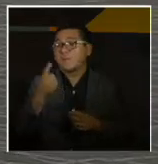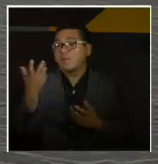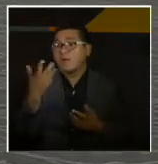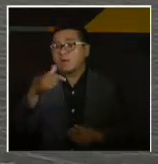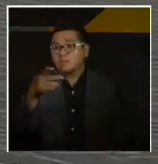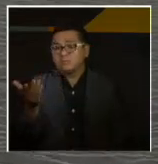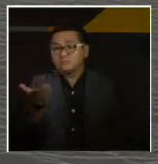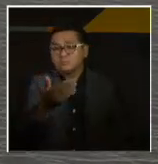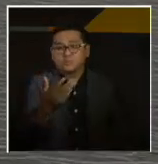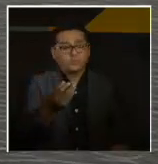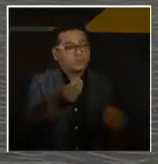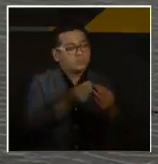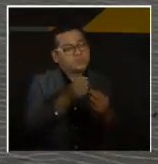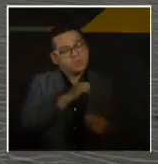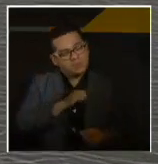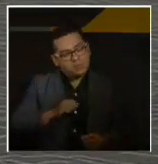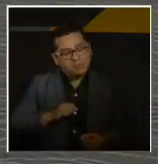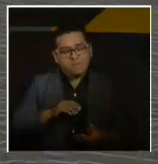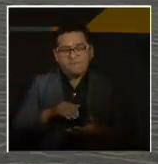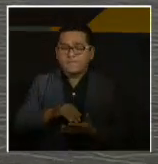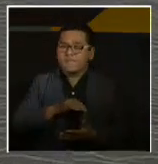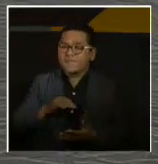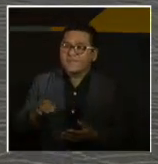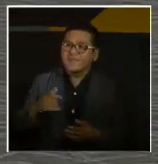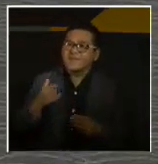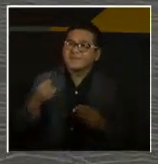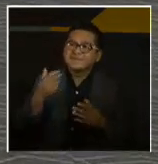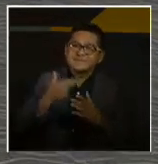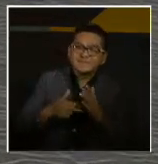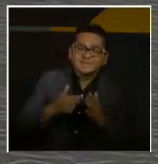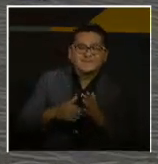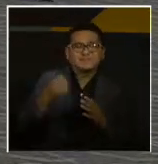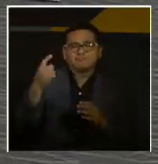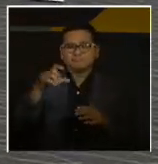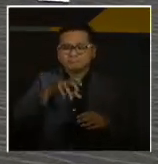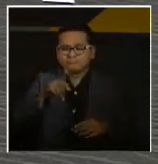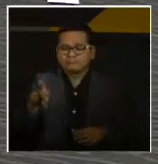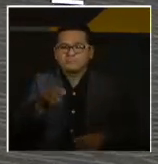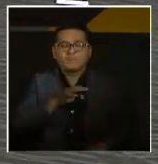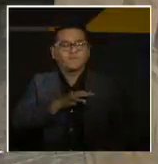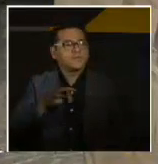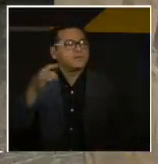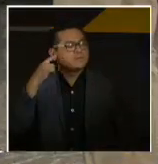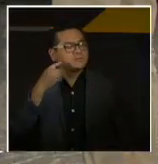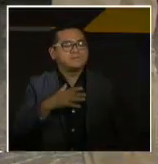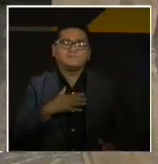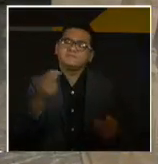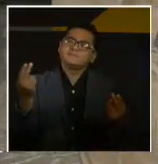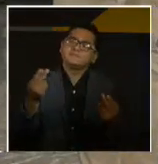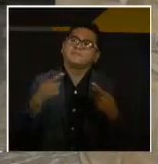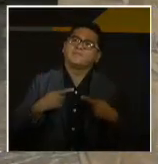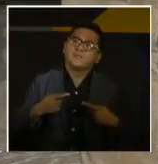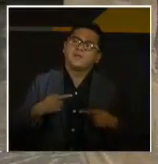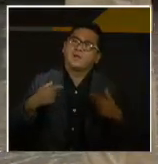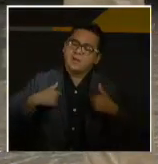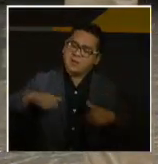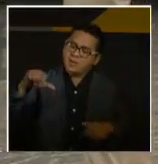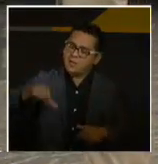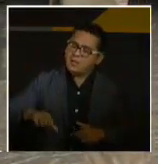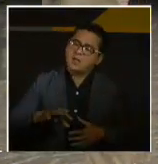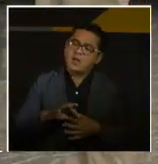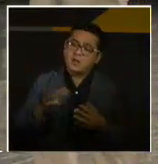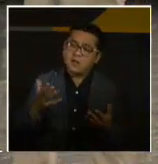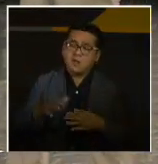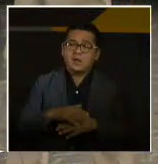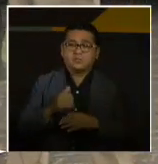que hicieron ustedes junto con el Ayuntamiento de Mérida es ir a hacer un taller a las comisarías para poder escuchar las necesidades de la gente, y de ahí